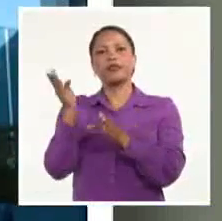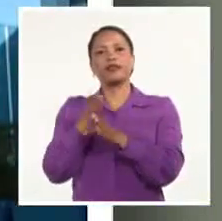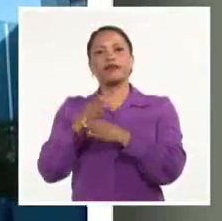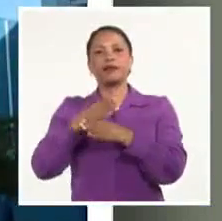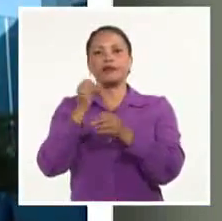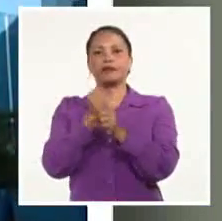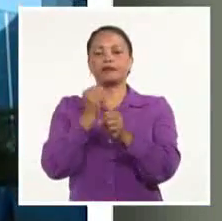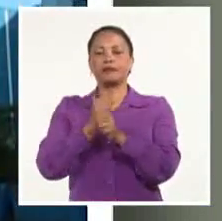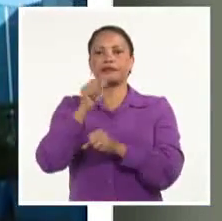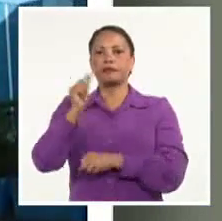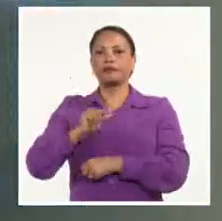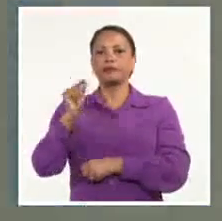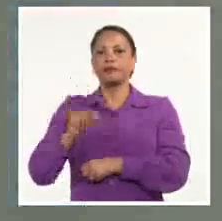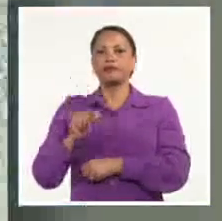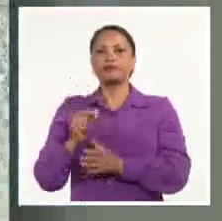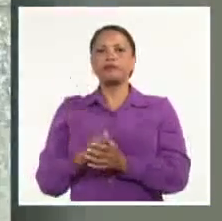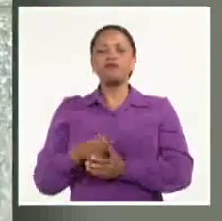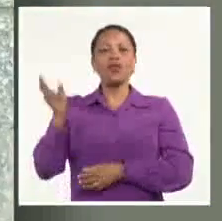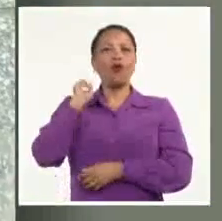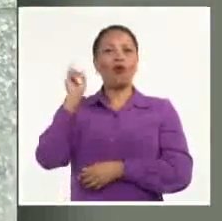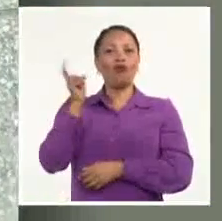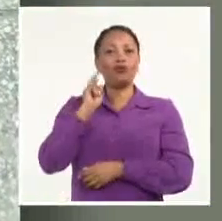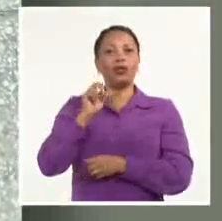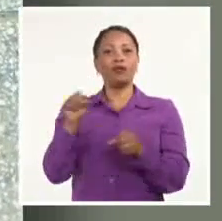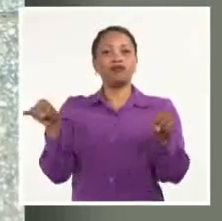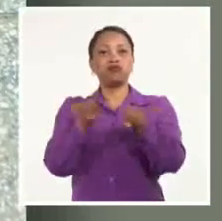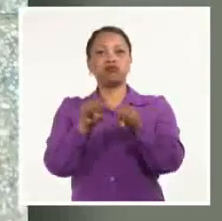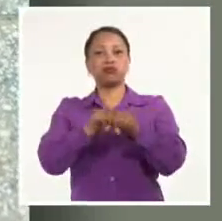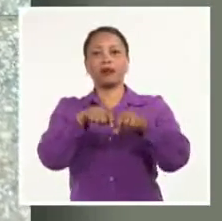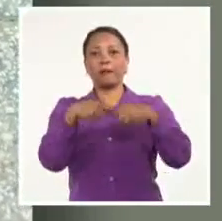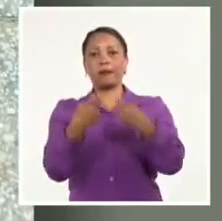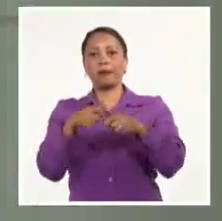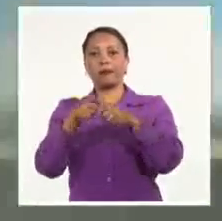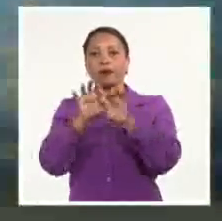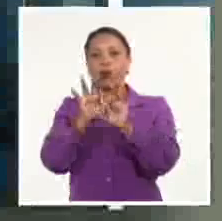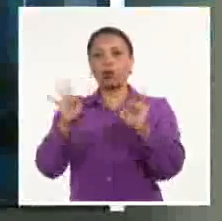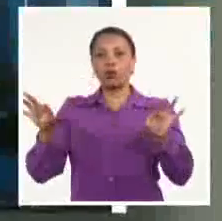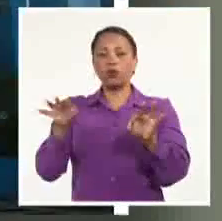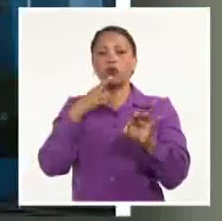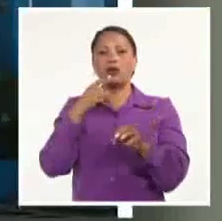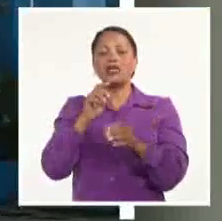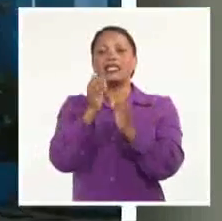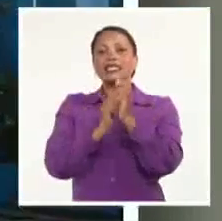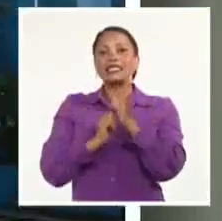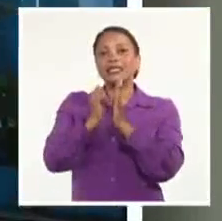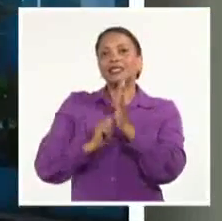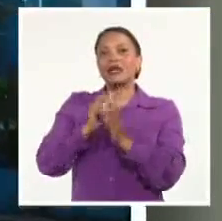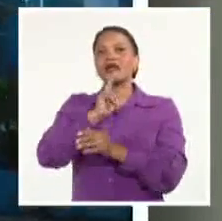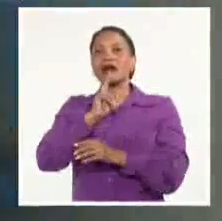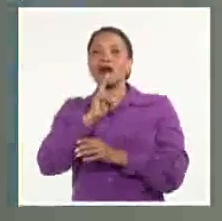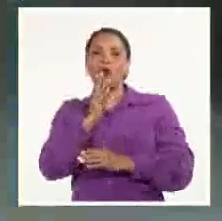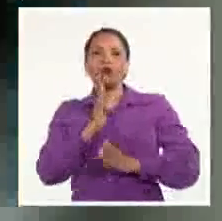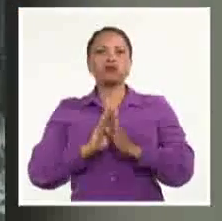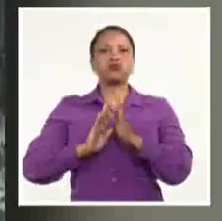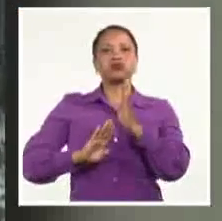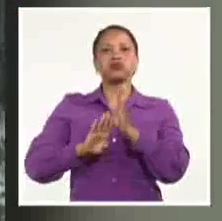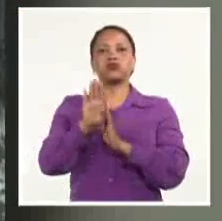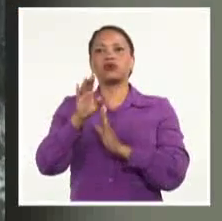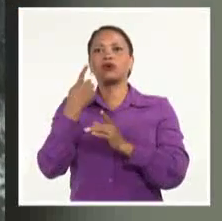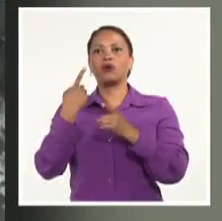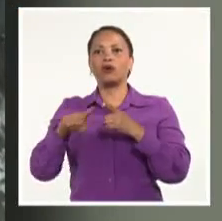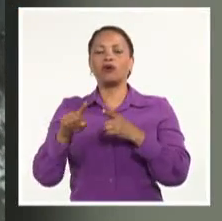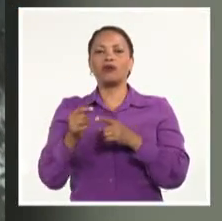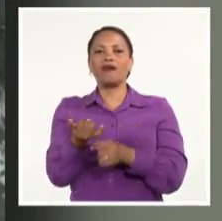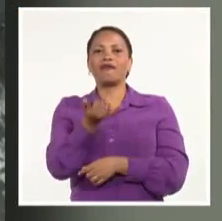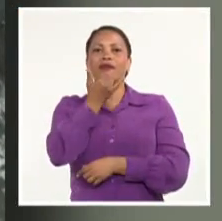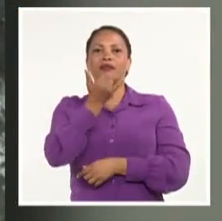Un trueno en el transformador de salida, averías en los tubos de la caldera, consumo de agua elevado y hasta un elemento dañado por la interrupción abrupta del